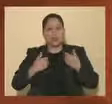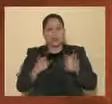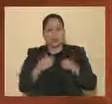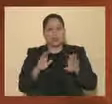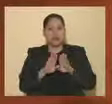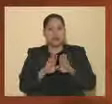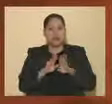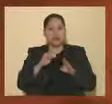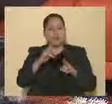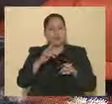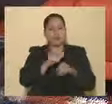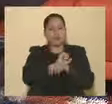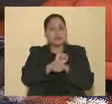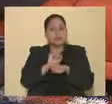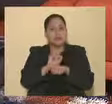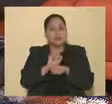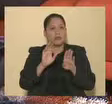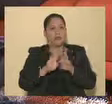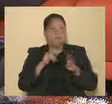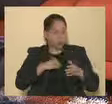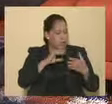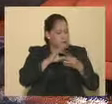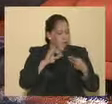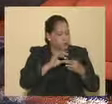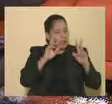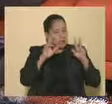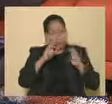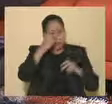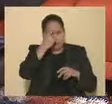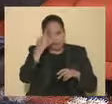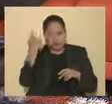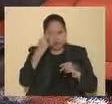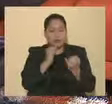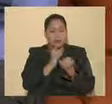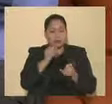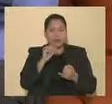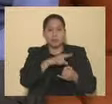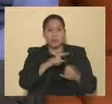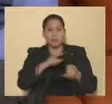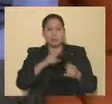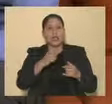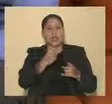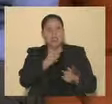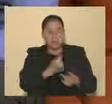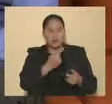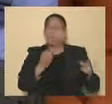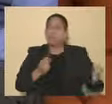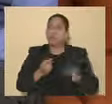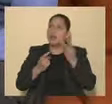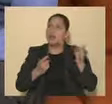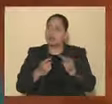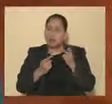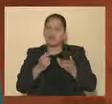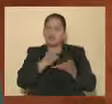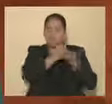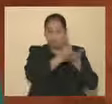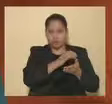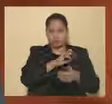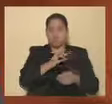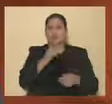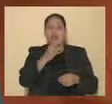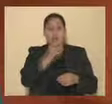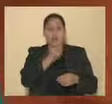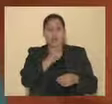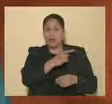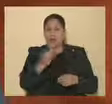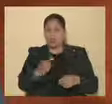claras, sencillas, lúdicas de explicar estos temas y además, bueno, poder recurrir a ellos cuando los niños hacen las preguntas. Si el niño no pregunta,